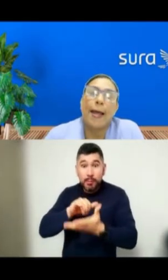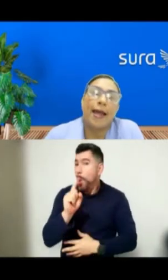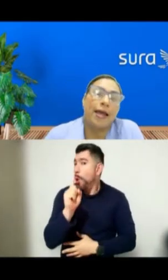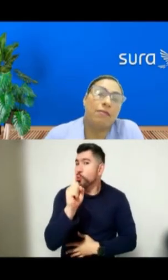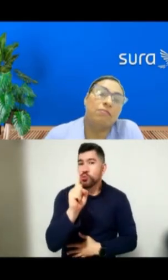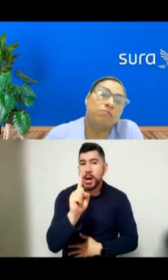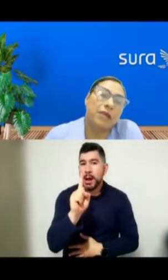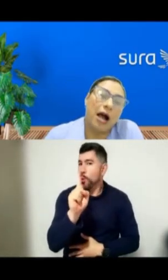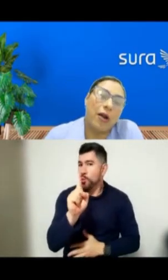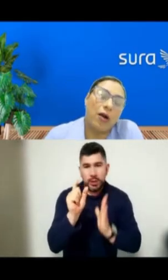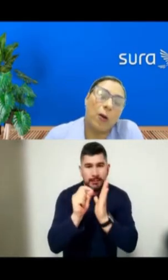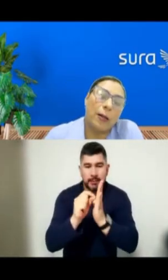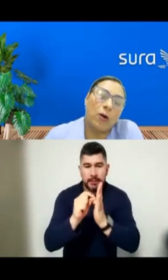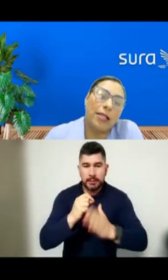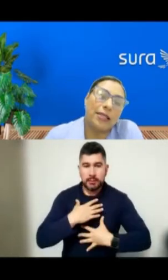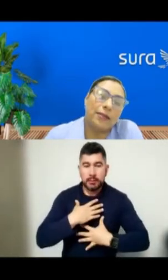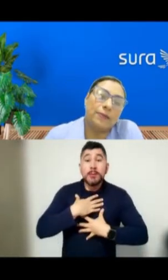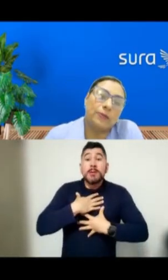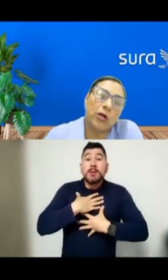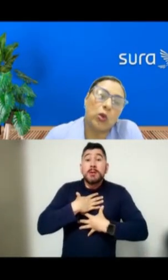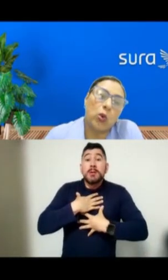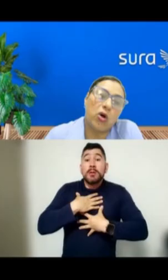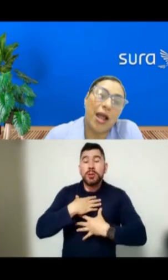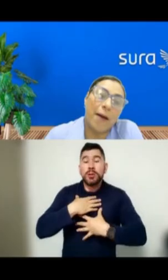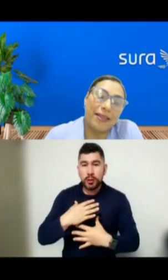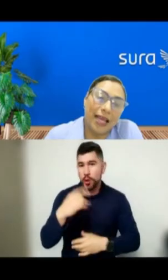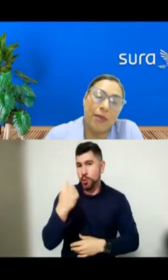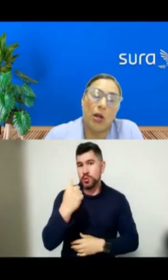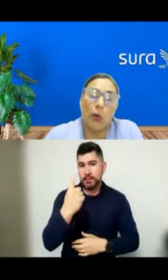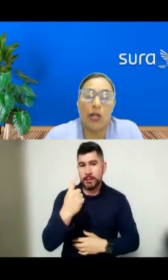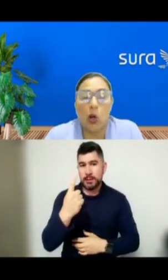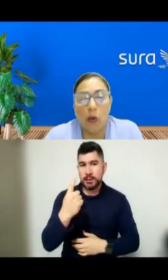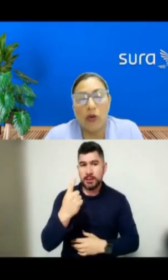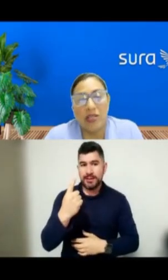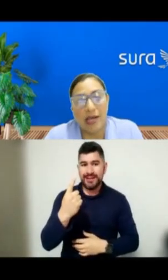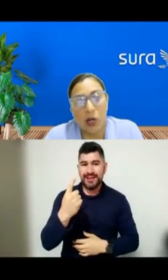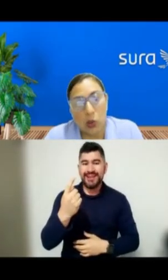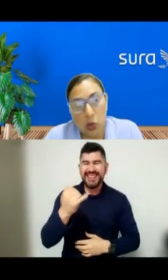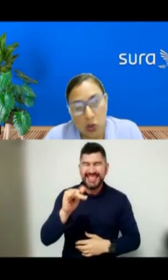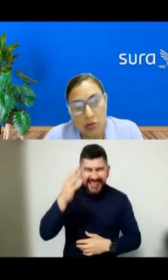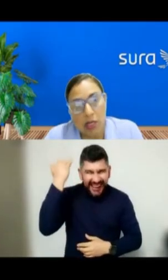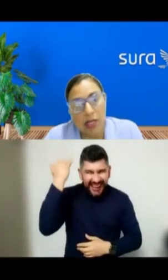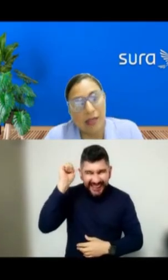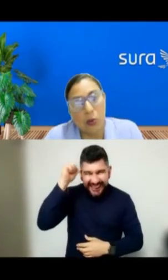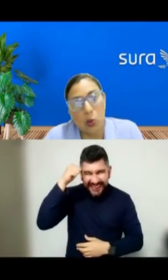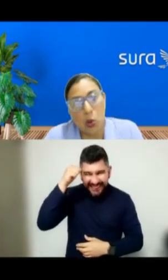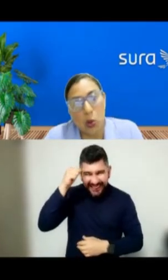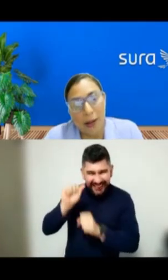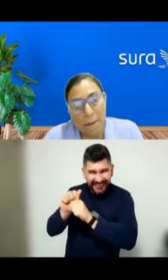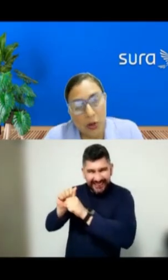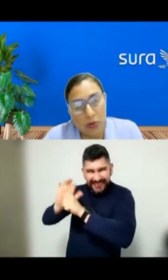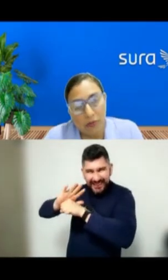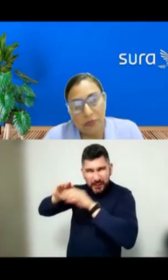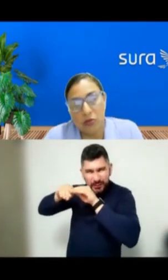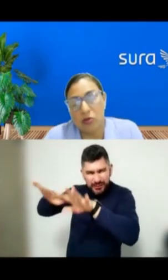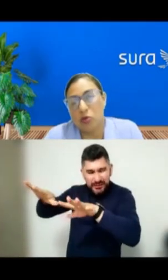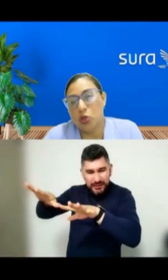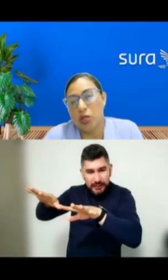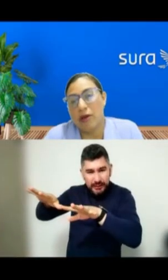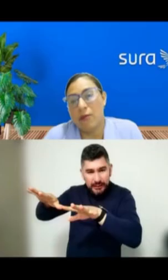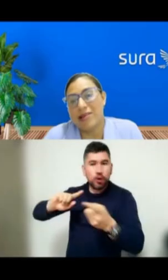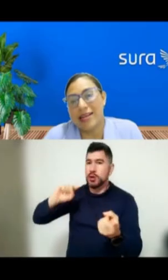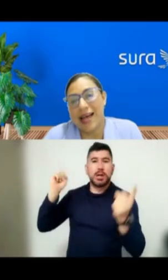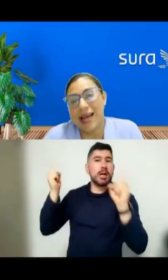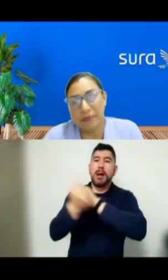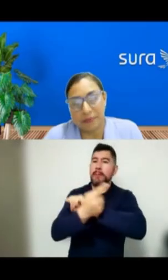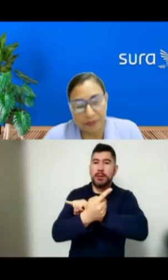respiración. Ahora cuando hubo lo de la pandemia, lo del COVID, lo del SARS-CoV-2, este protocolo cambió.